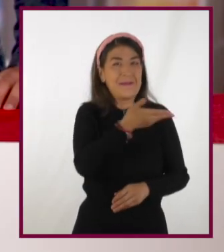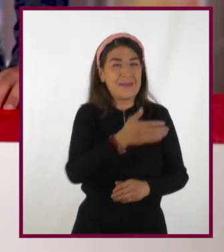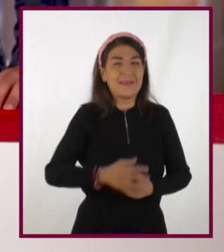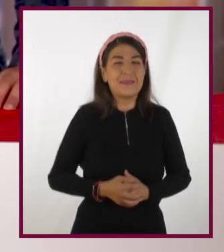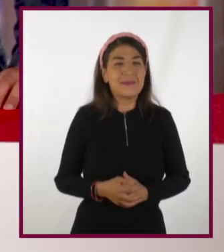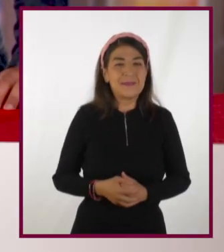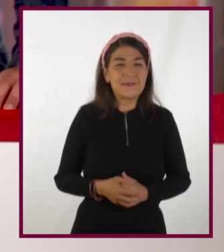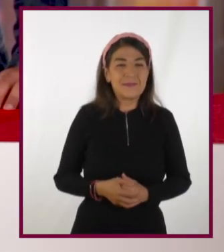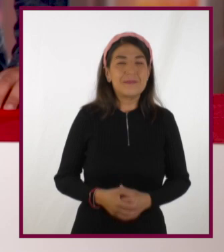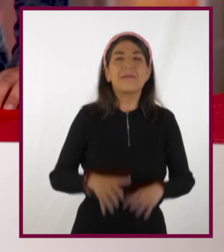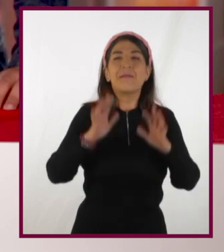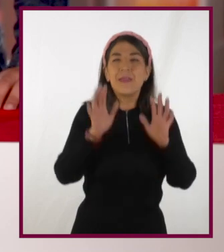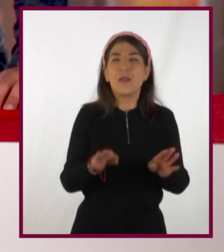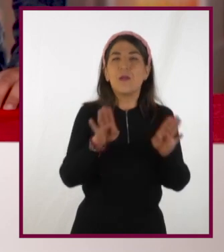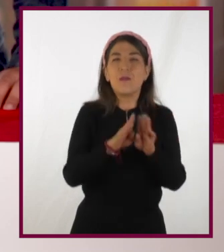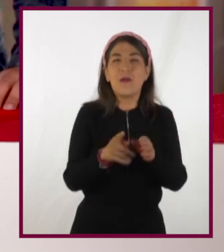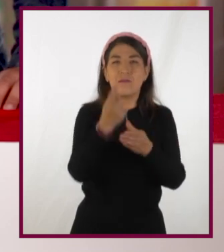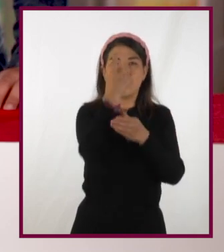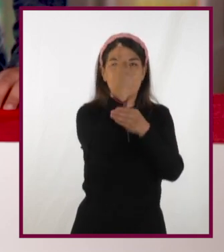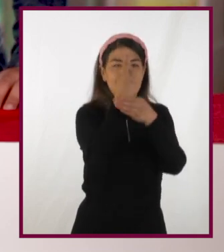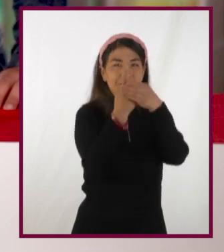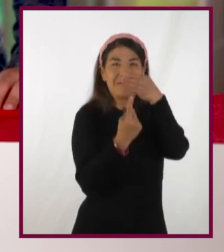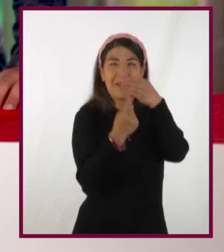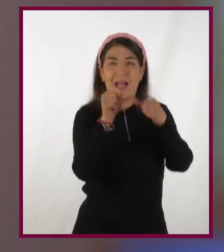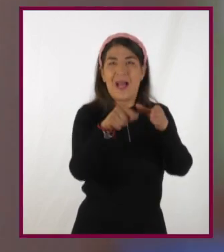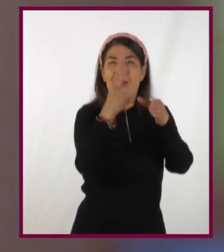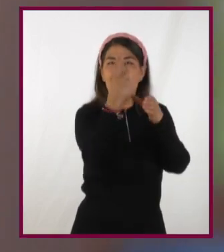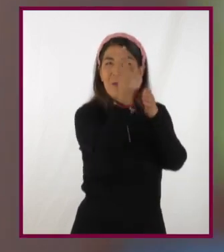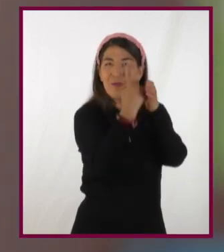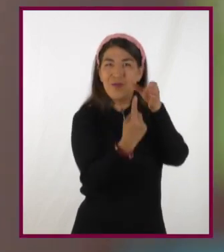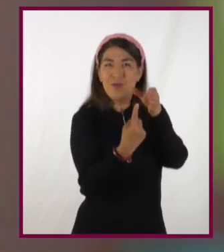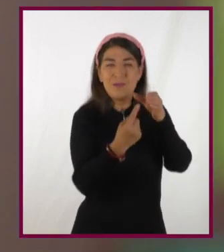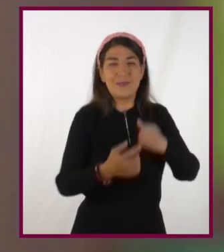que eso sí, pues descansa de forma vertical en el agua, ¿no?